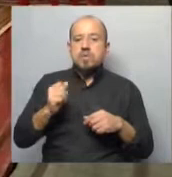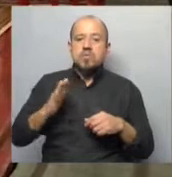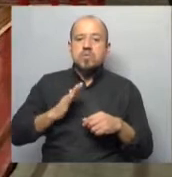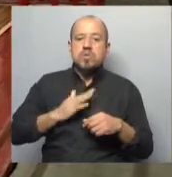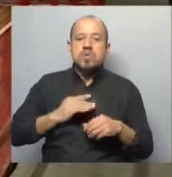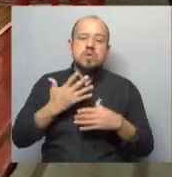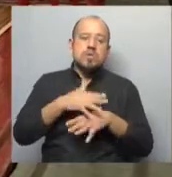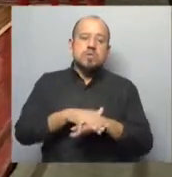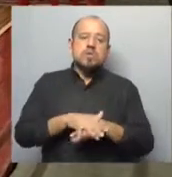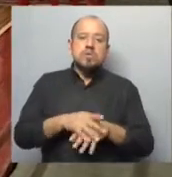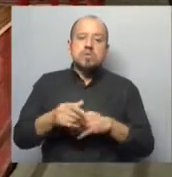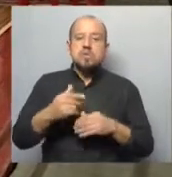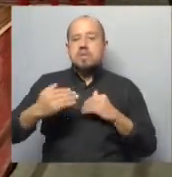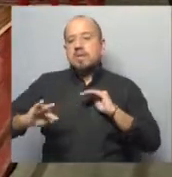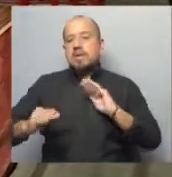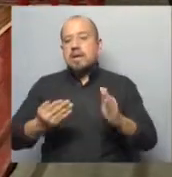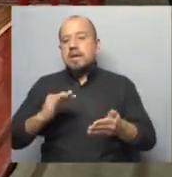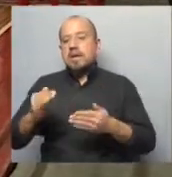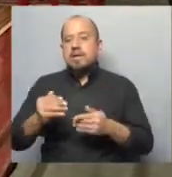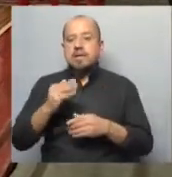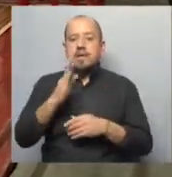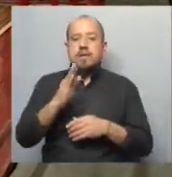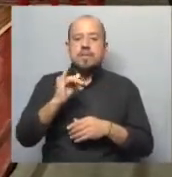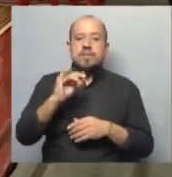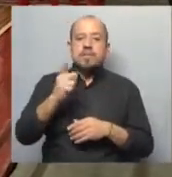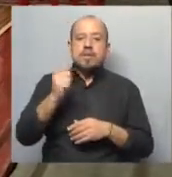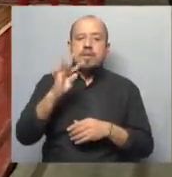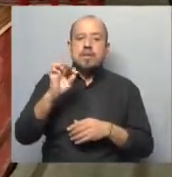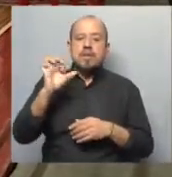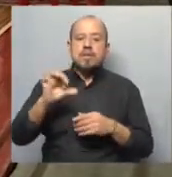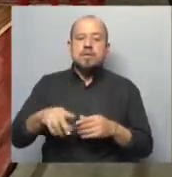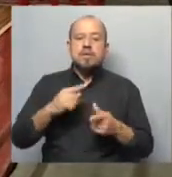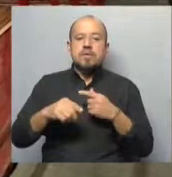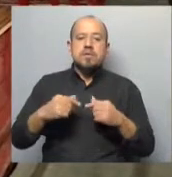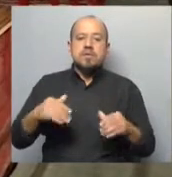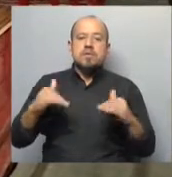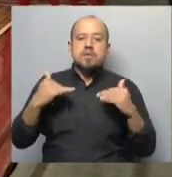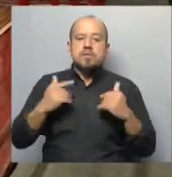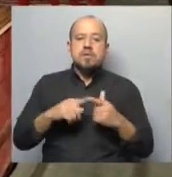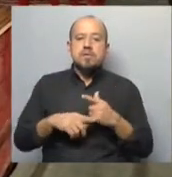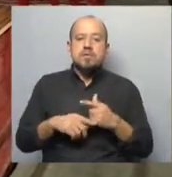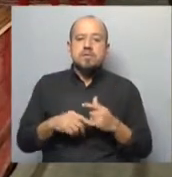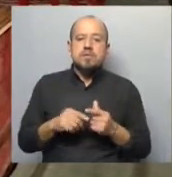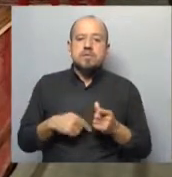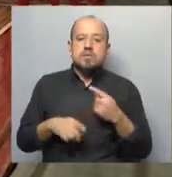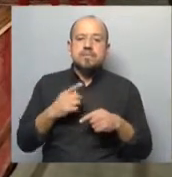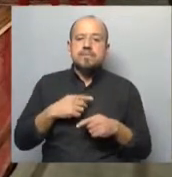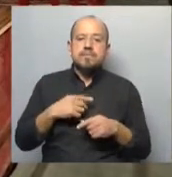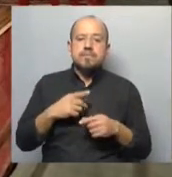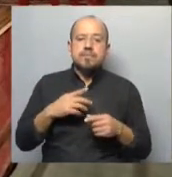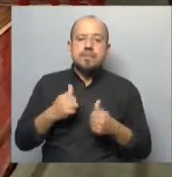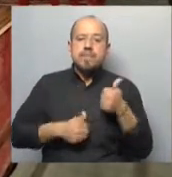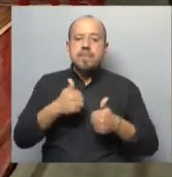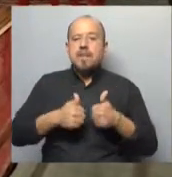mixtas como karate, pilates, gimnasia funcional, algunas otras actividades así que participan, pero que